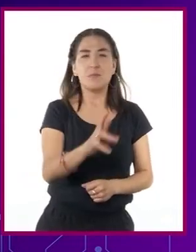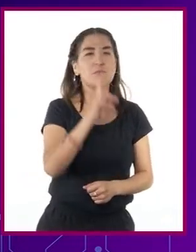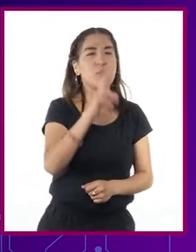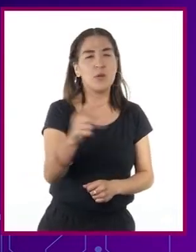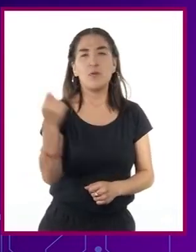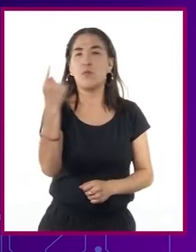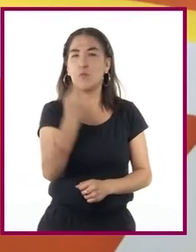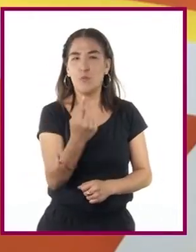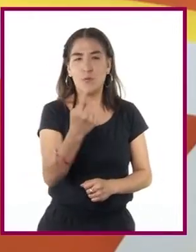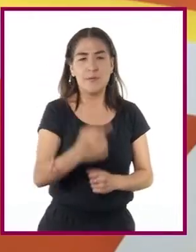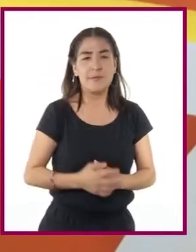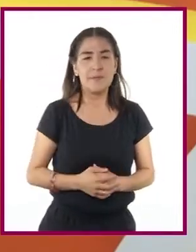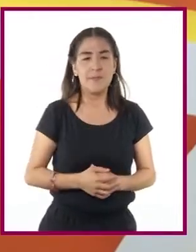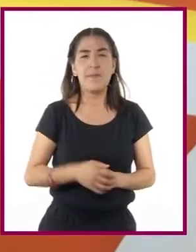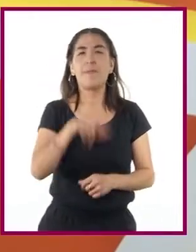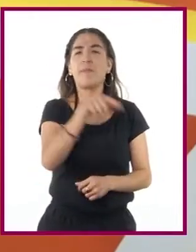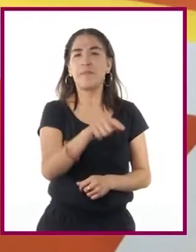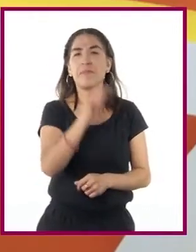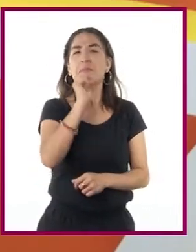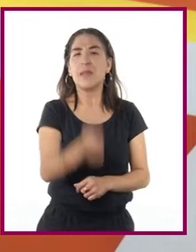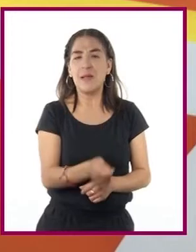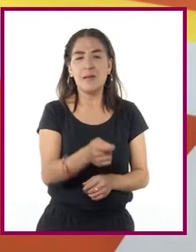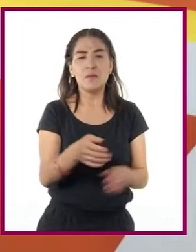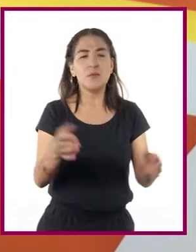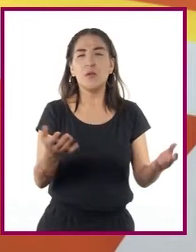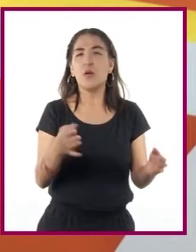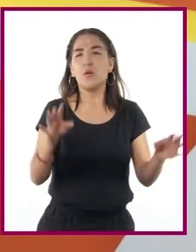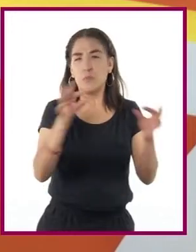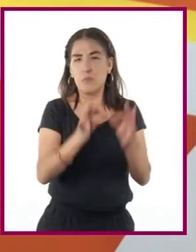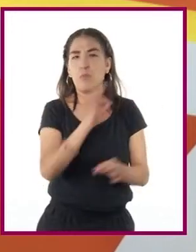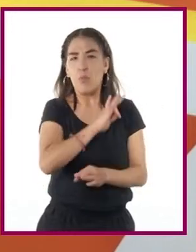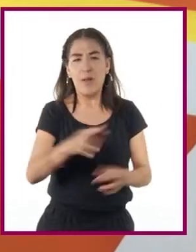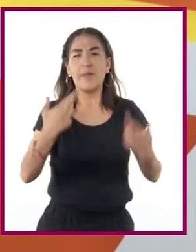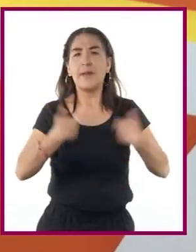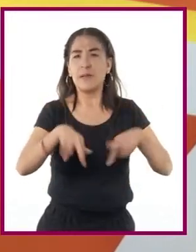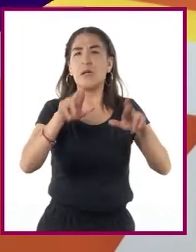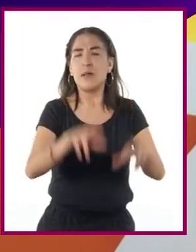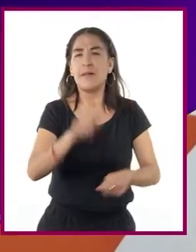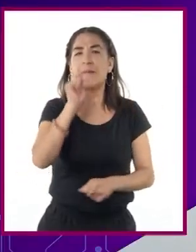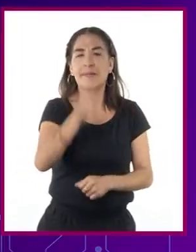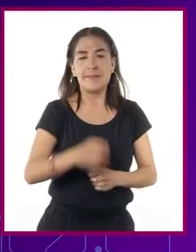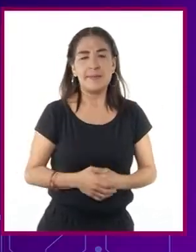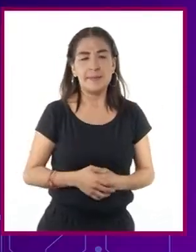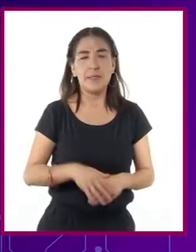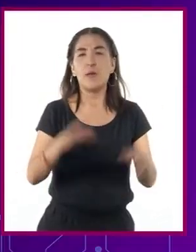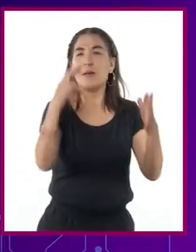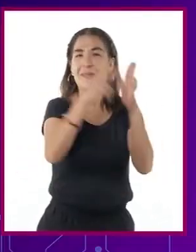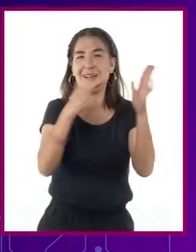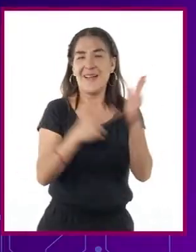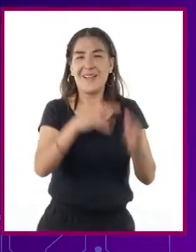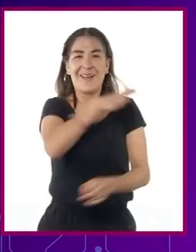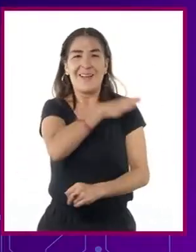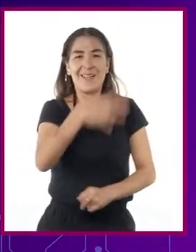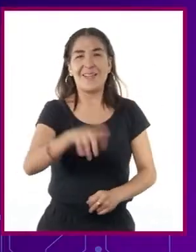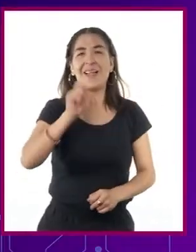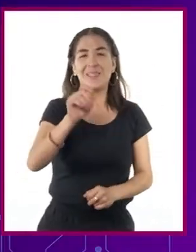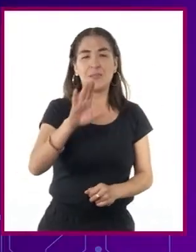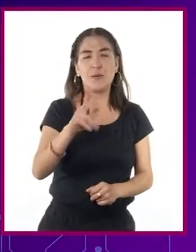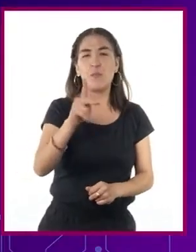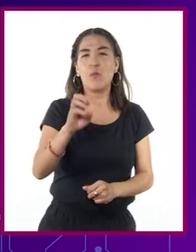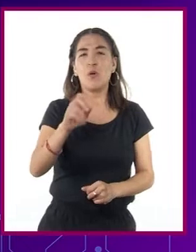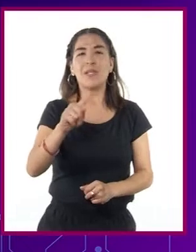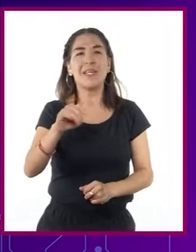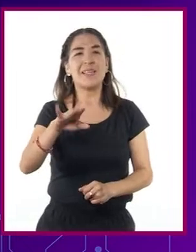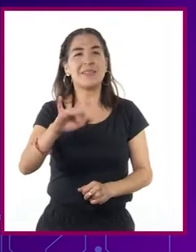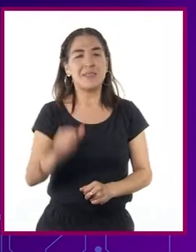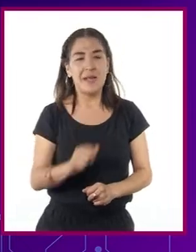1. Lo anterior se puede expresar simbólicamente, considerando la expresión de la regla general del cociente de potencias de la